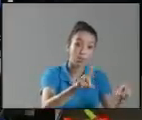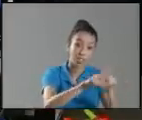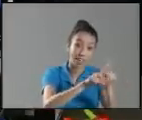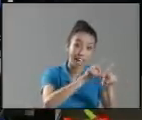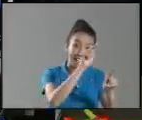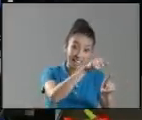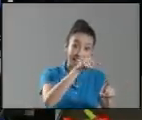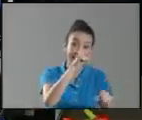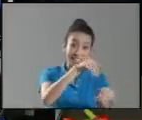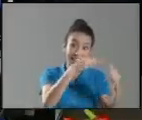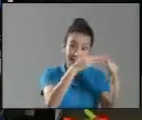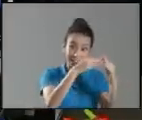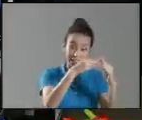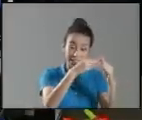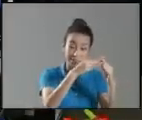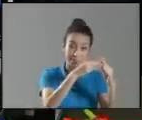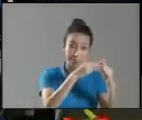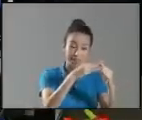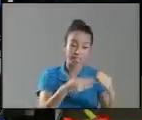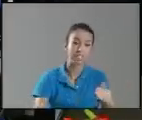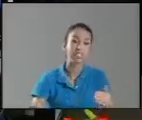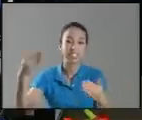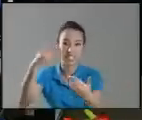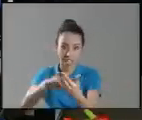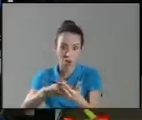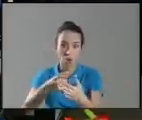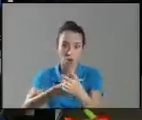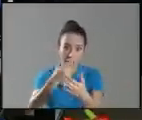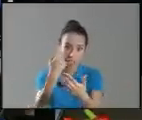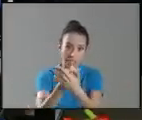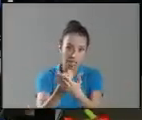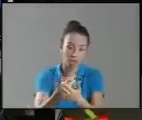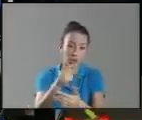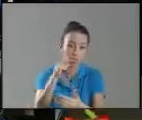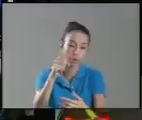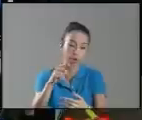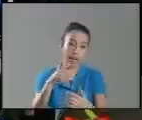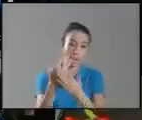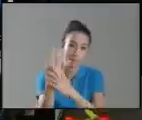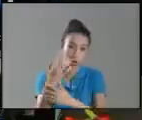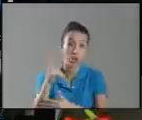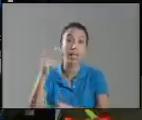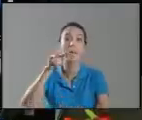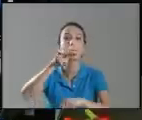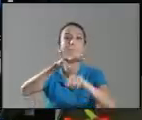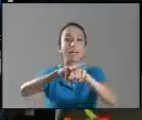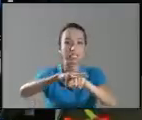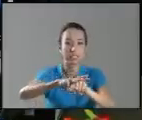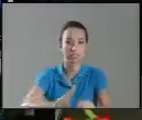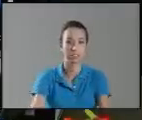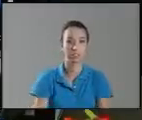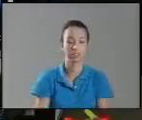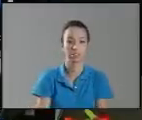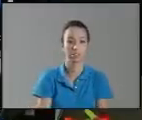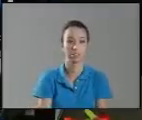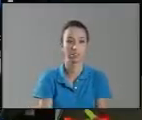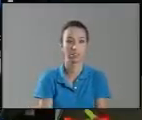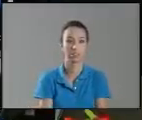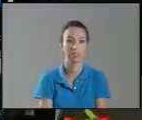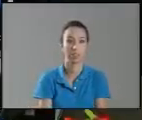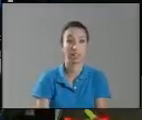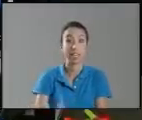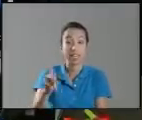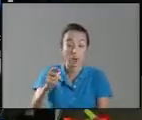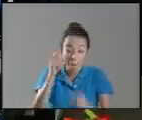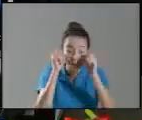Bueno, cuando se enteraron los de la otra religión que se juntaban ahí que nosotros íbamos a comprar, llegaron